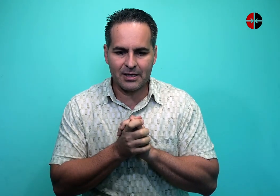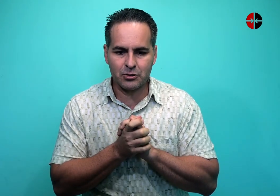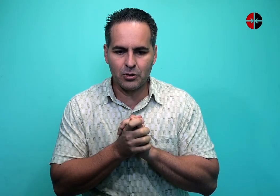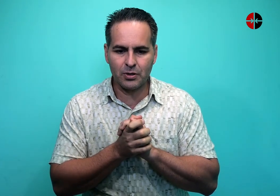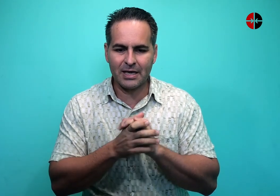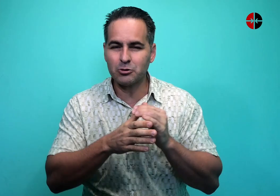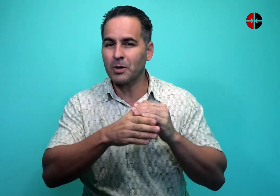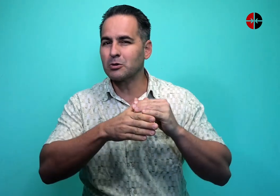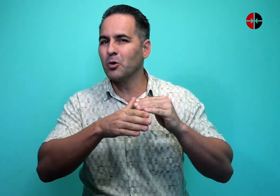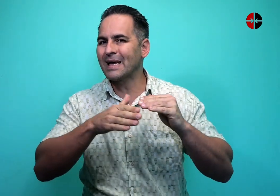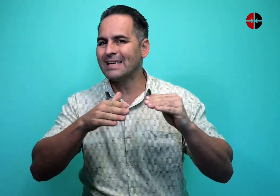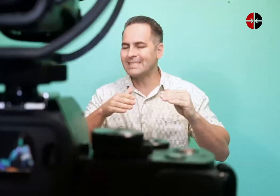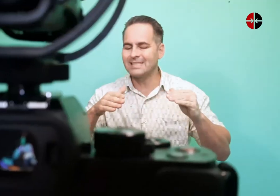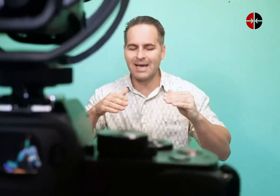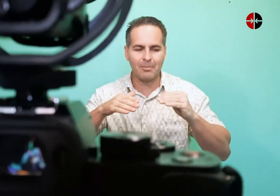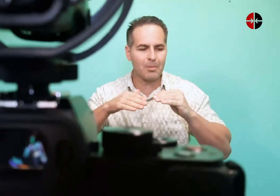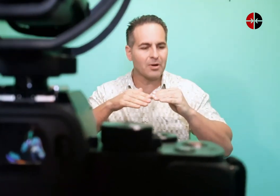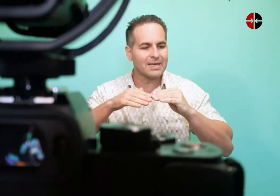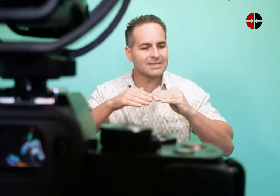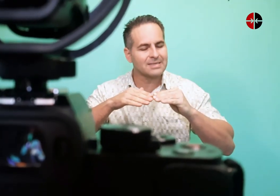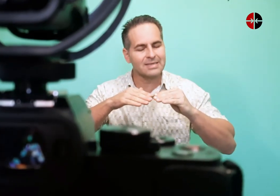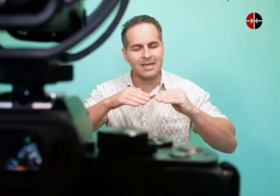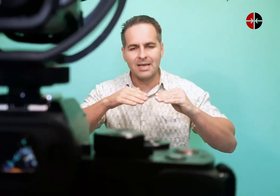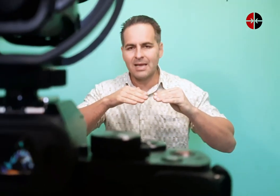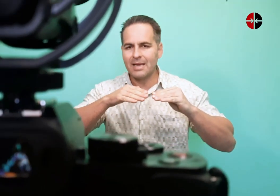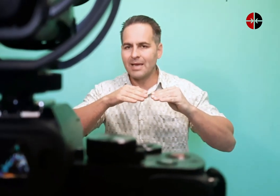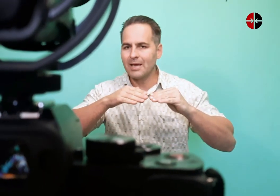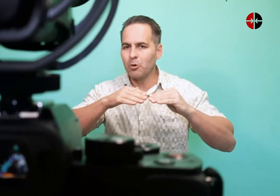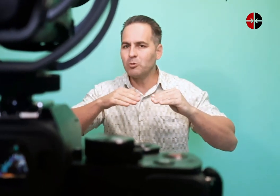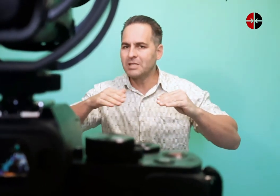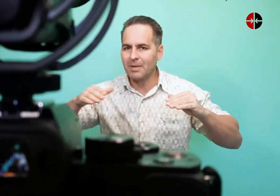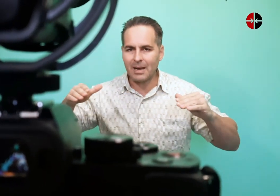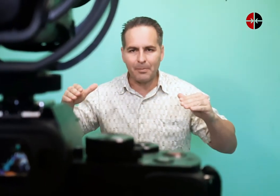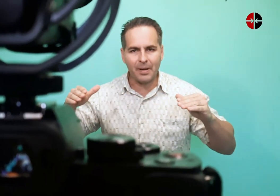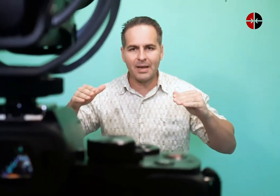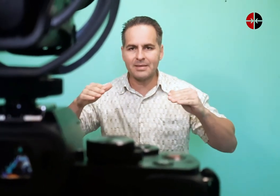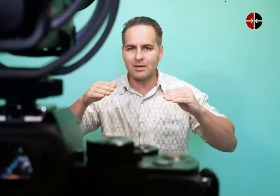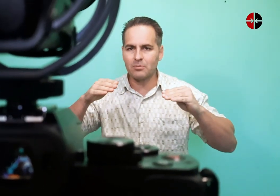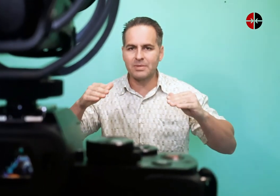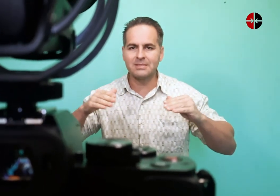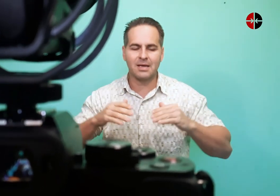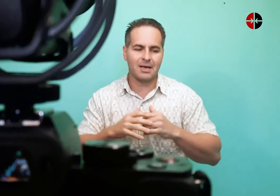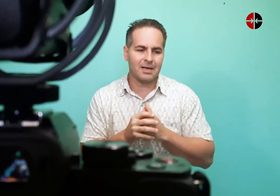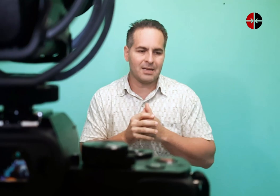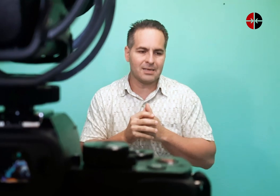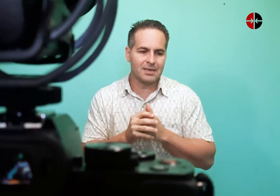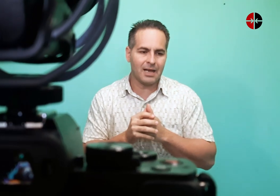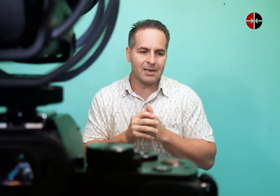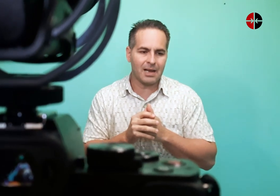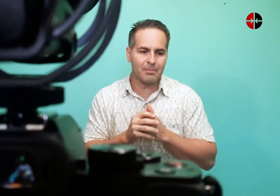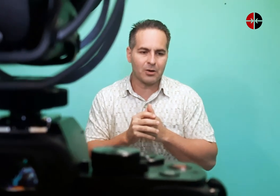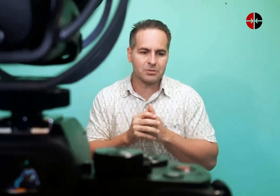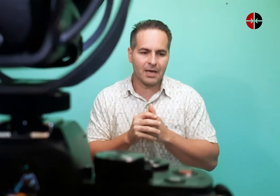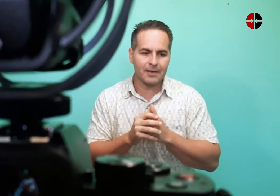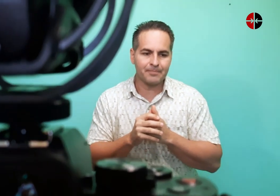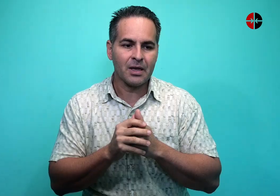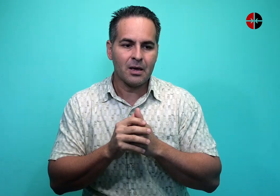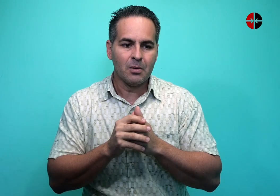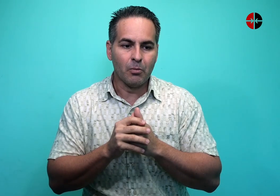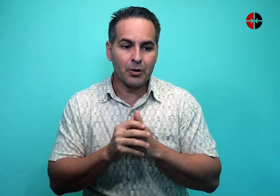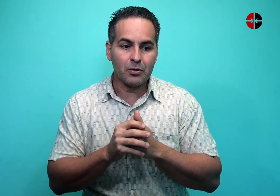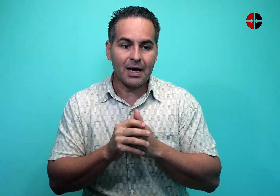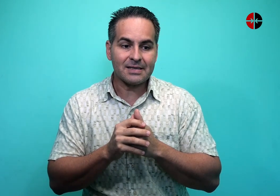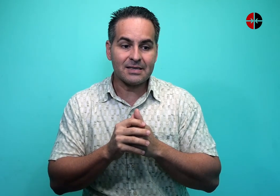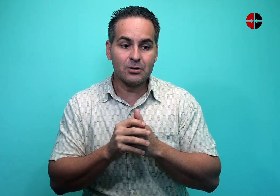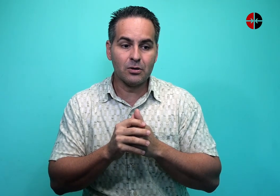de estas elecciones y sobre todo en esta vamos a decir última campaña con vista al balotaje